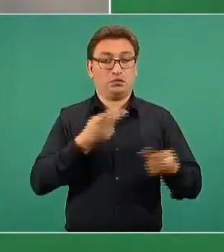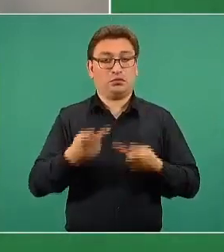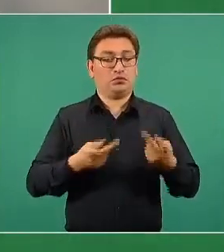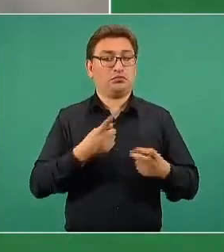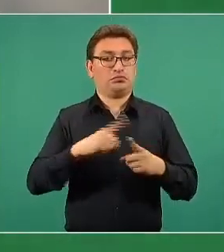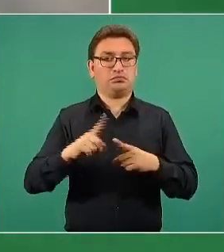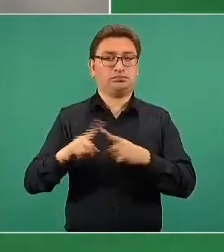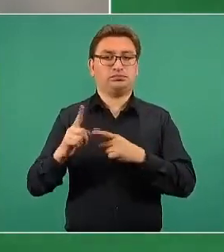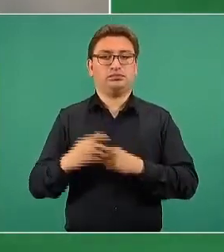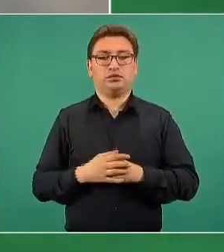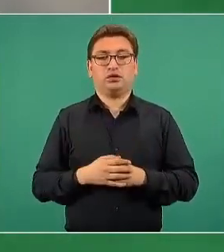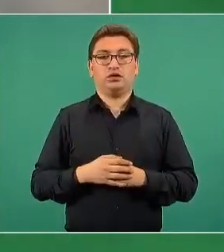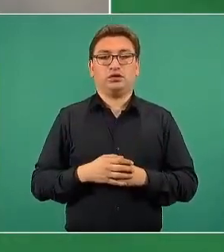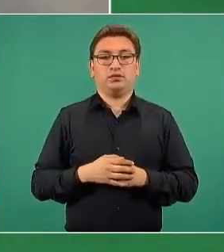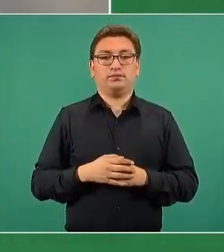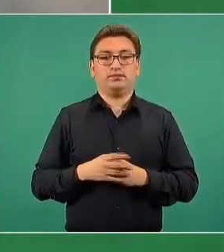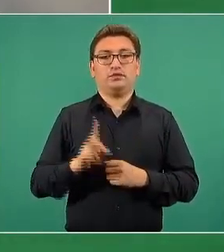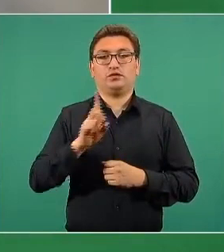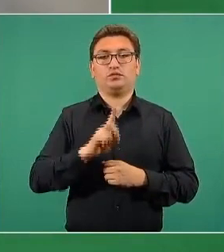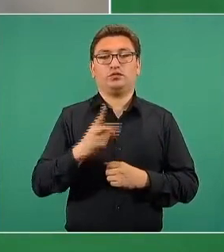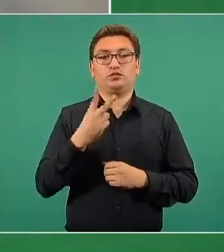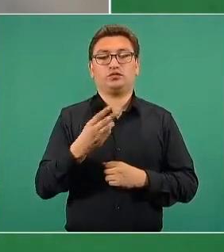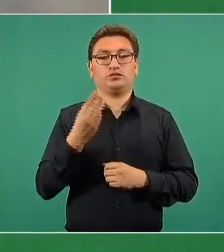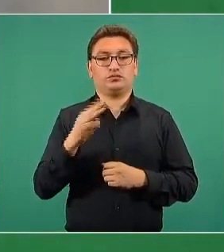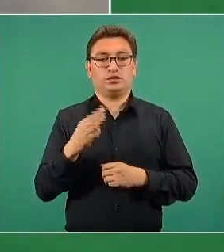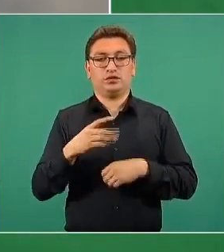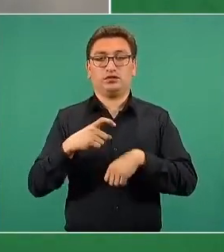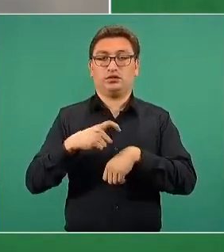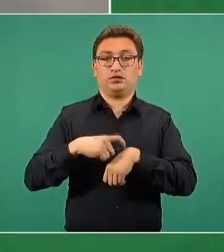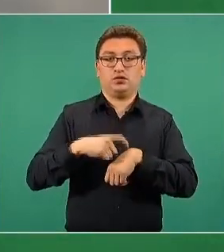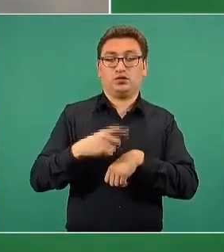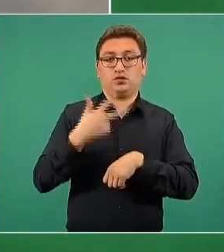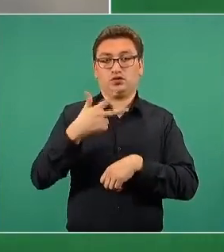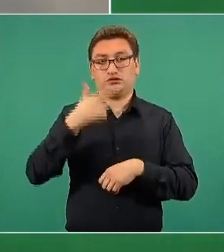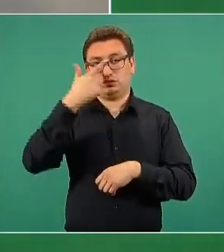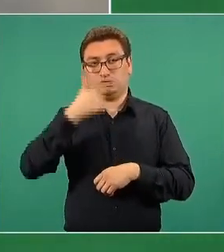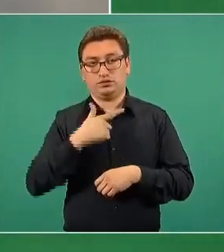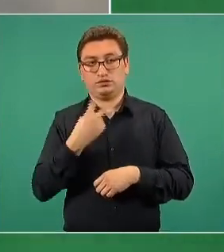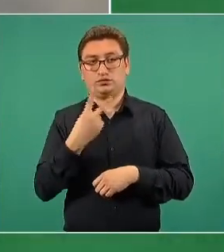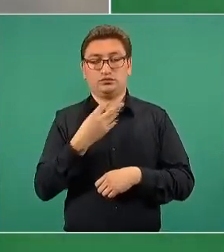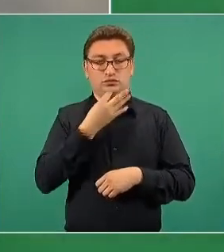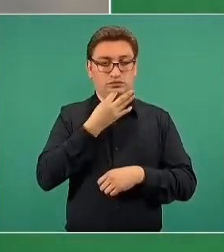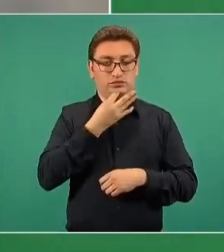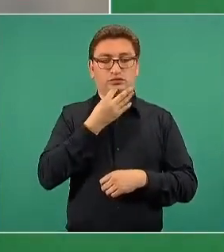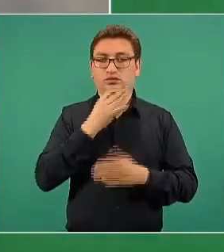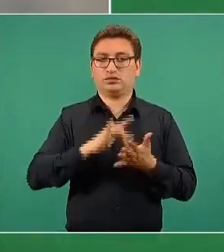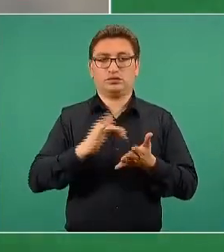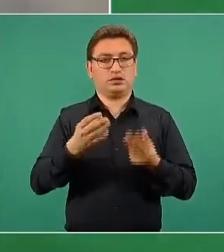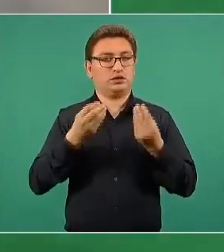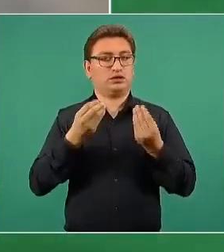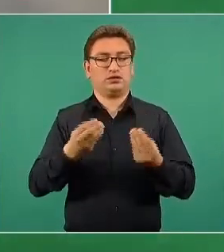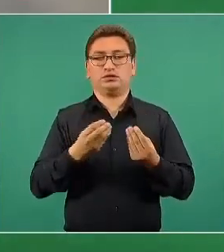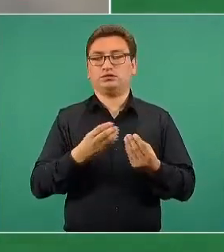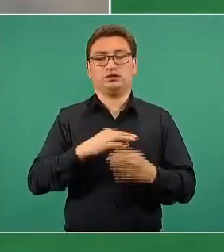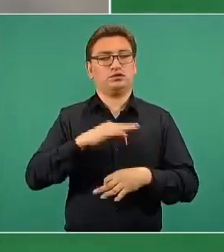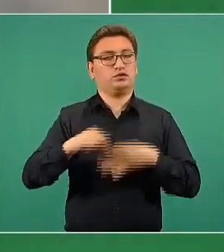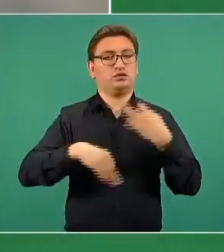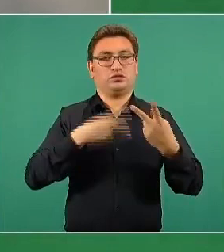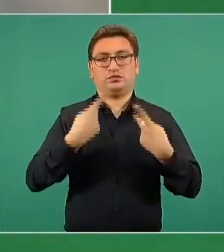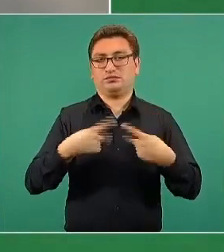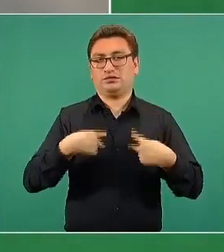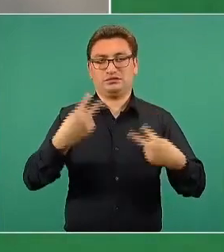preguntas. Domingo 2 de mayo, son las 8 de la noche con 2 minutos. Muchísimas gracias a todas las personas que